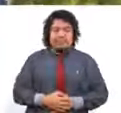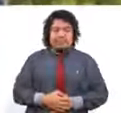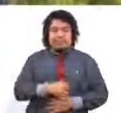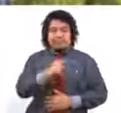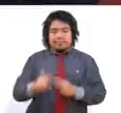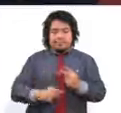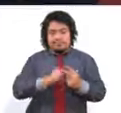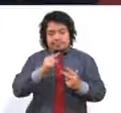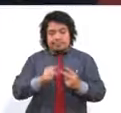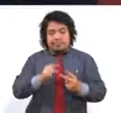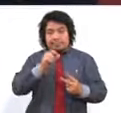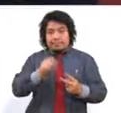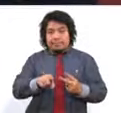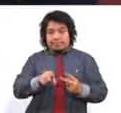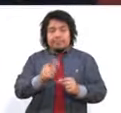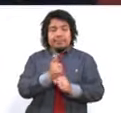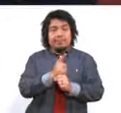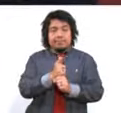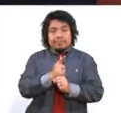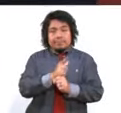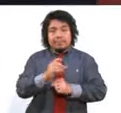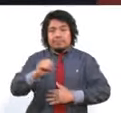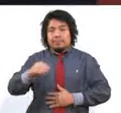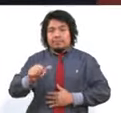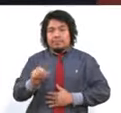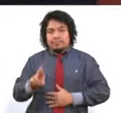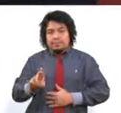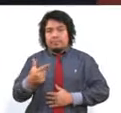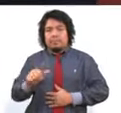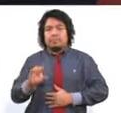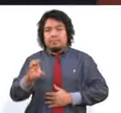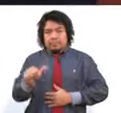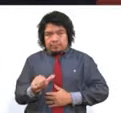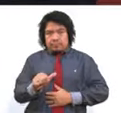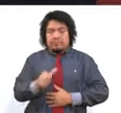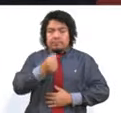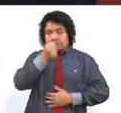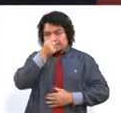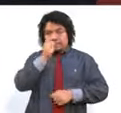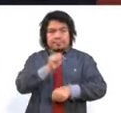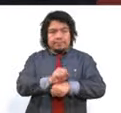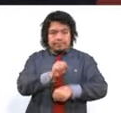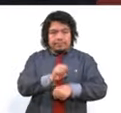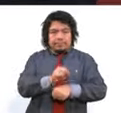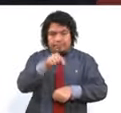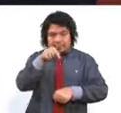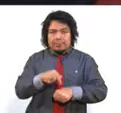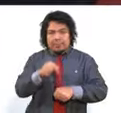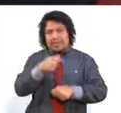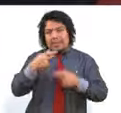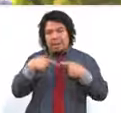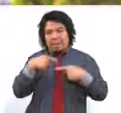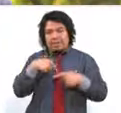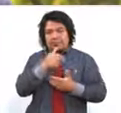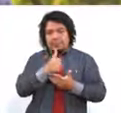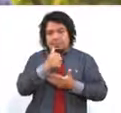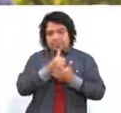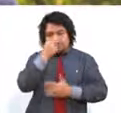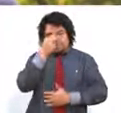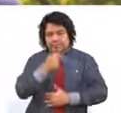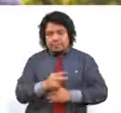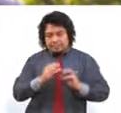Se encuentra con nosotros el licenciado Omar García Harfuch, secretario de Seguridad Ciudadana de la Ciudad de México.